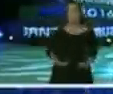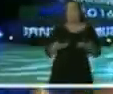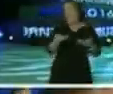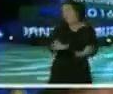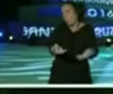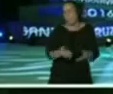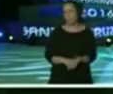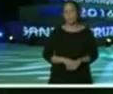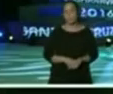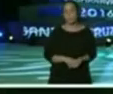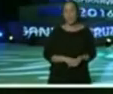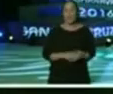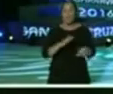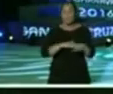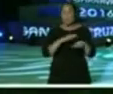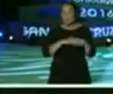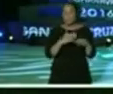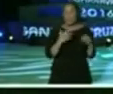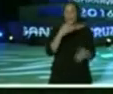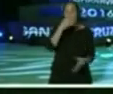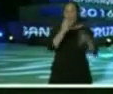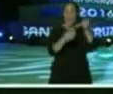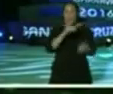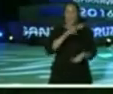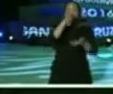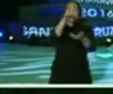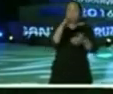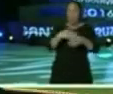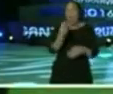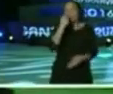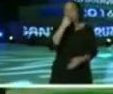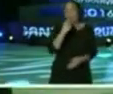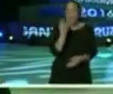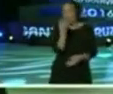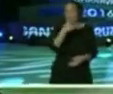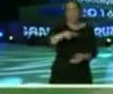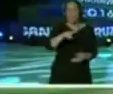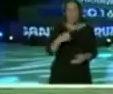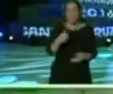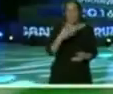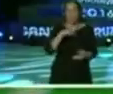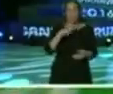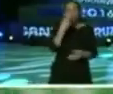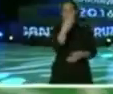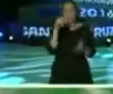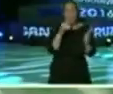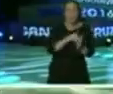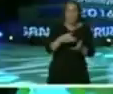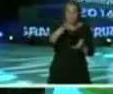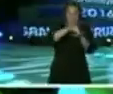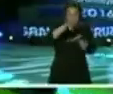para darte un litro de leche, para que tengas papeleo, no necesito que entregues 200.000